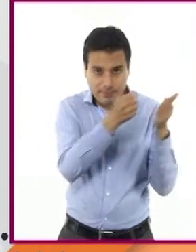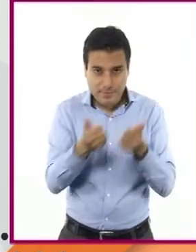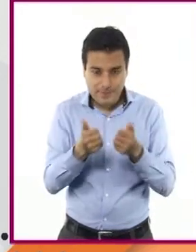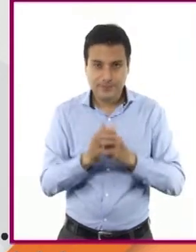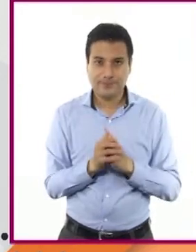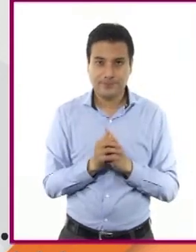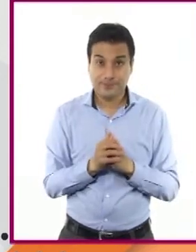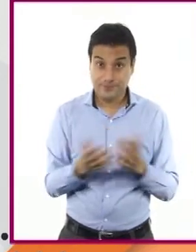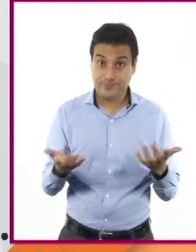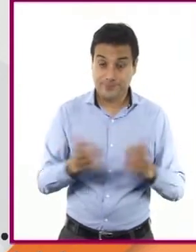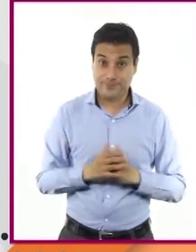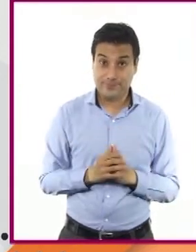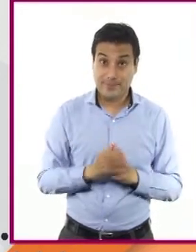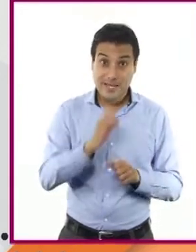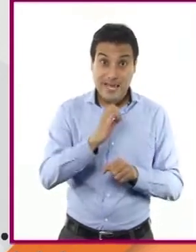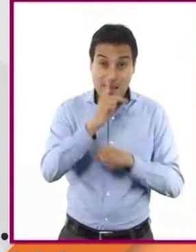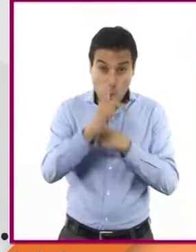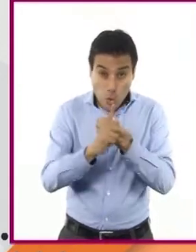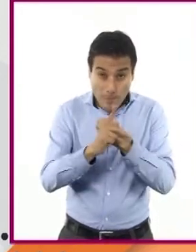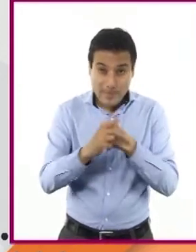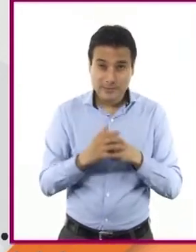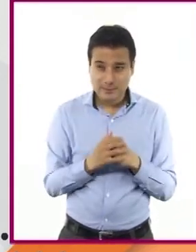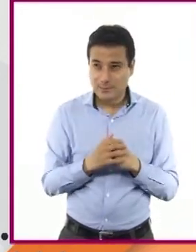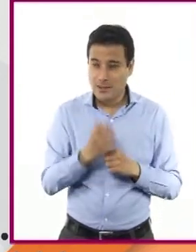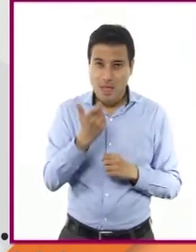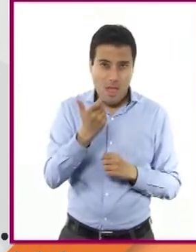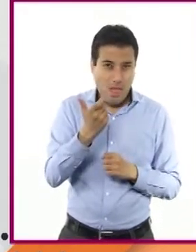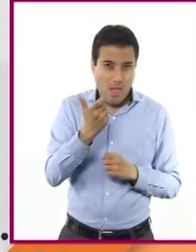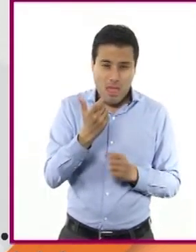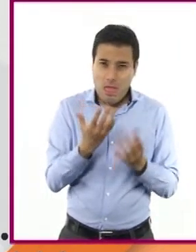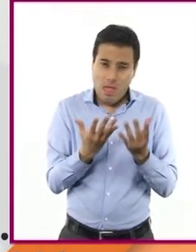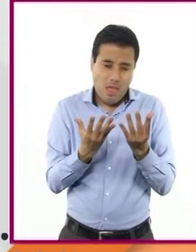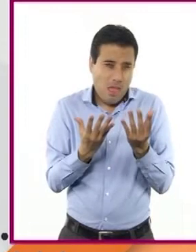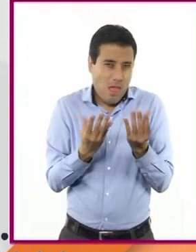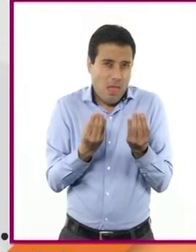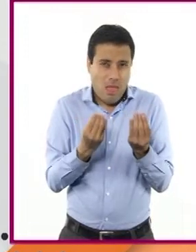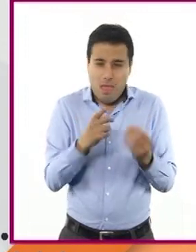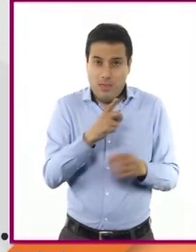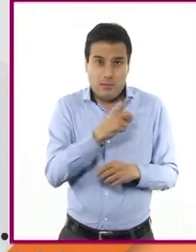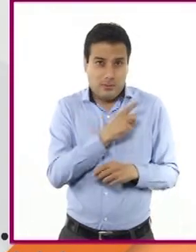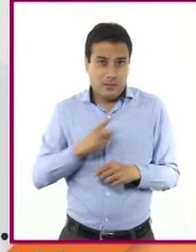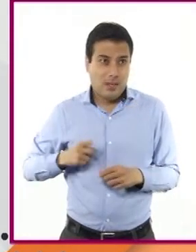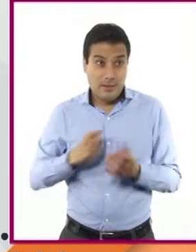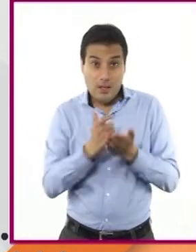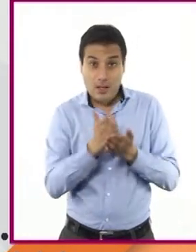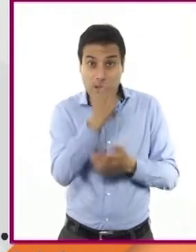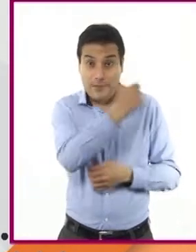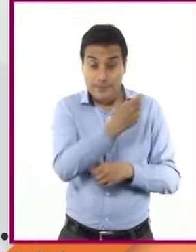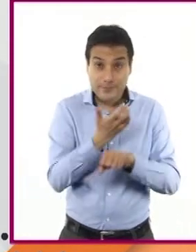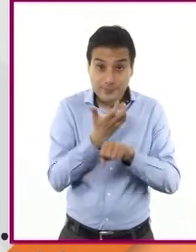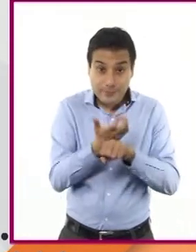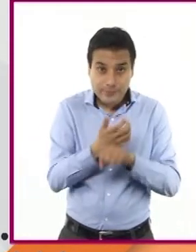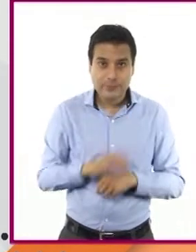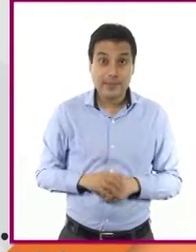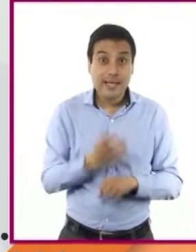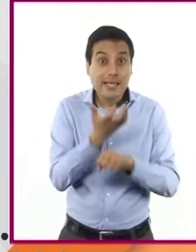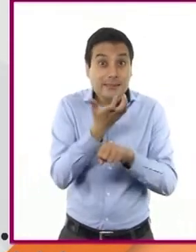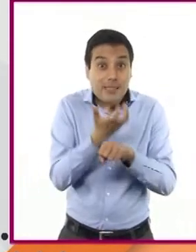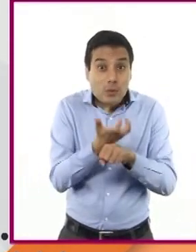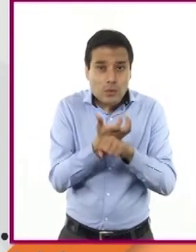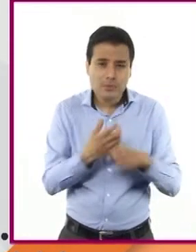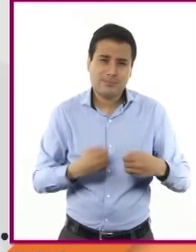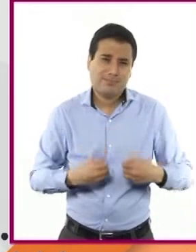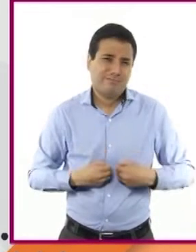el viejo continente intentaba pagar los préstamos adquiridos con los Estados Unidos de América, en esta nación se vivían